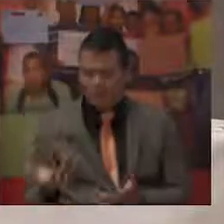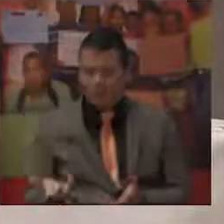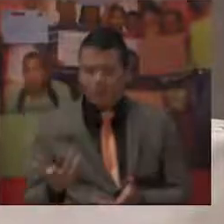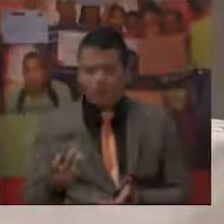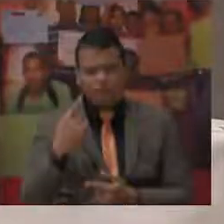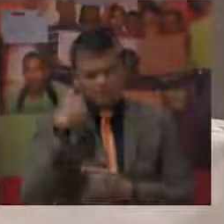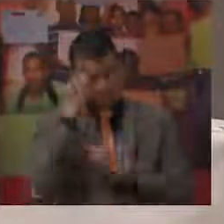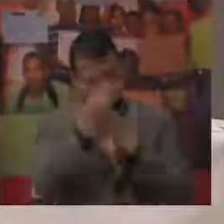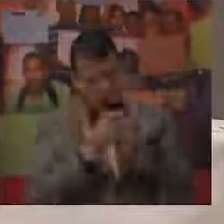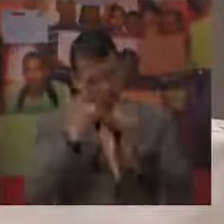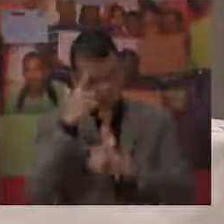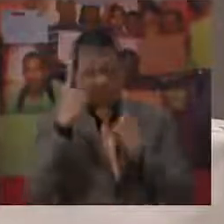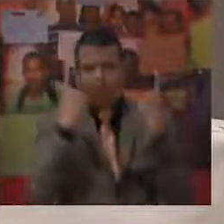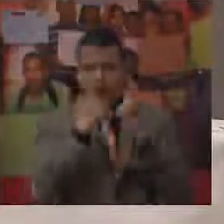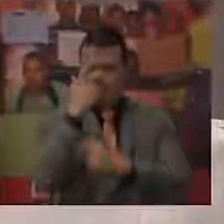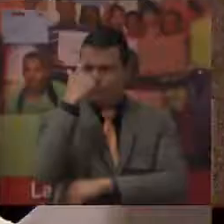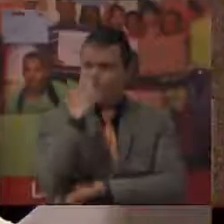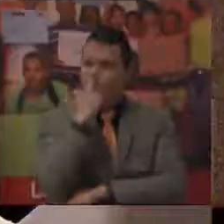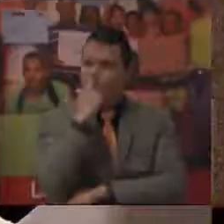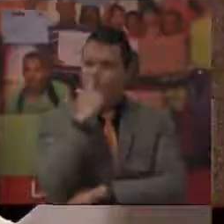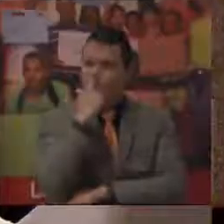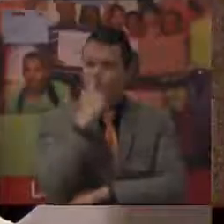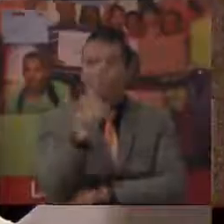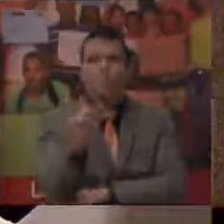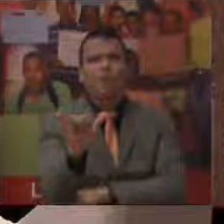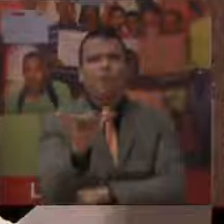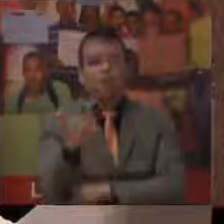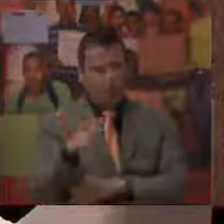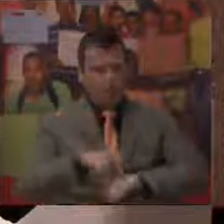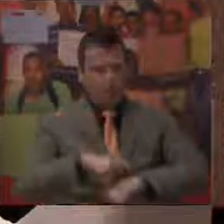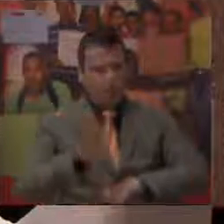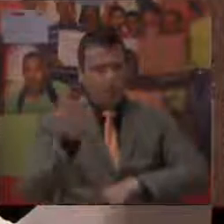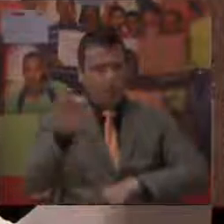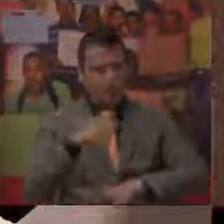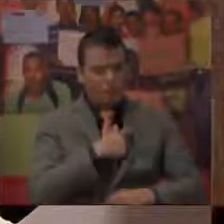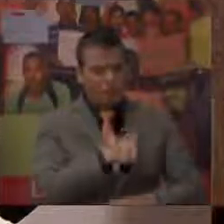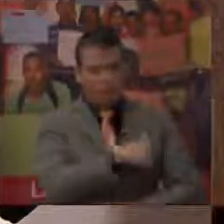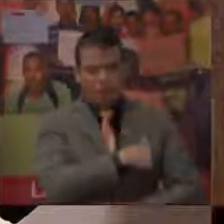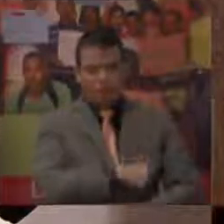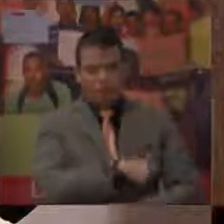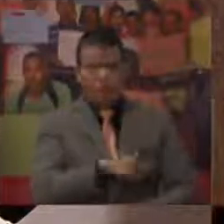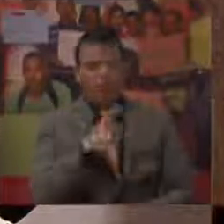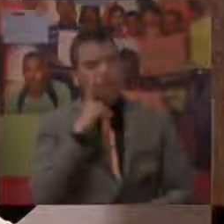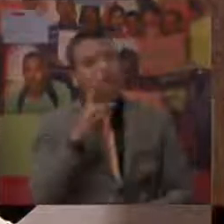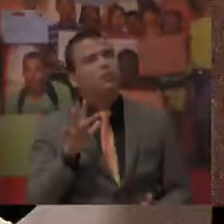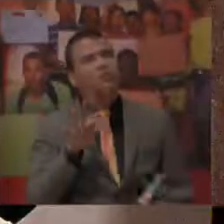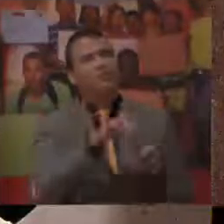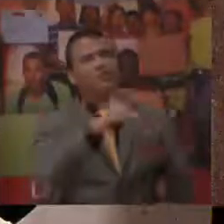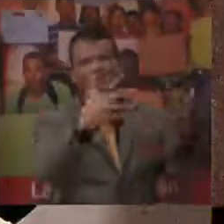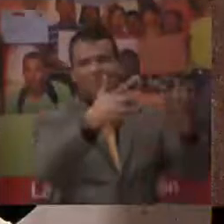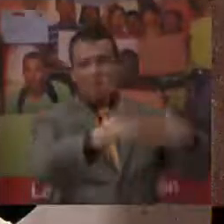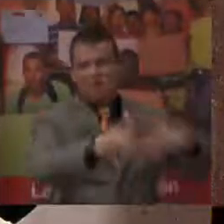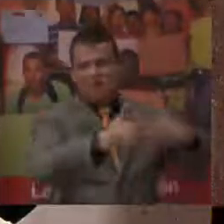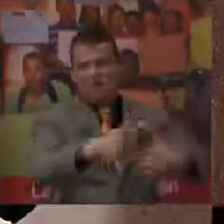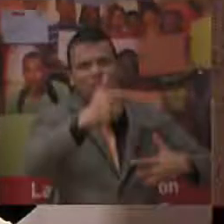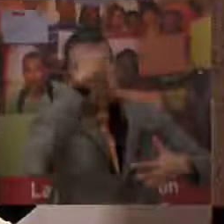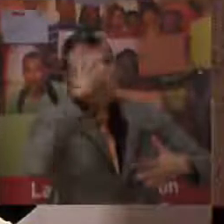una analogía y decía, debe funcionar como un reloj suizo. Cuando fui a conocer cómo hacen los relojes suizos,